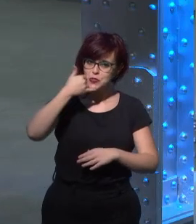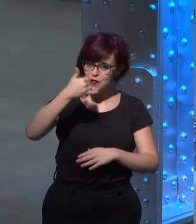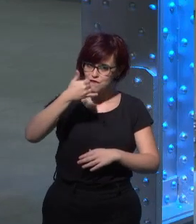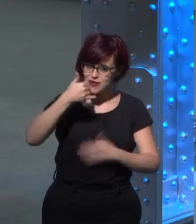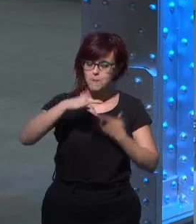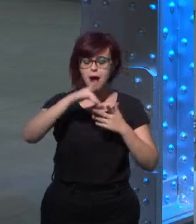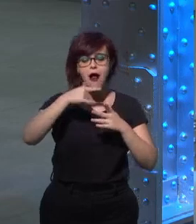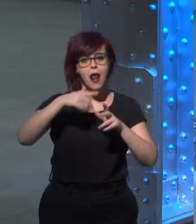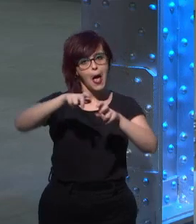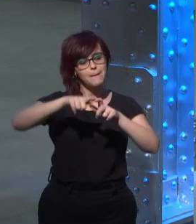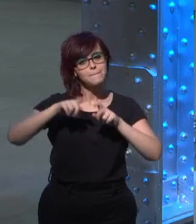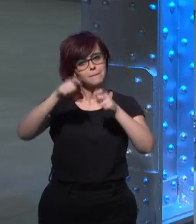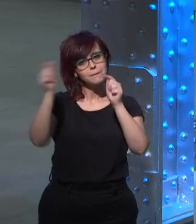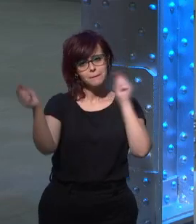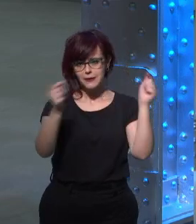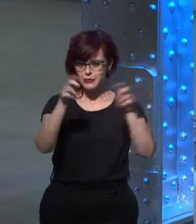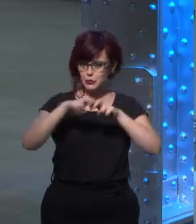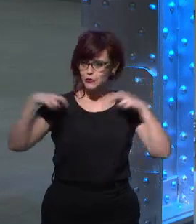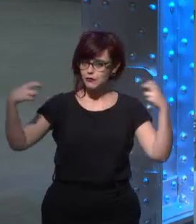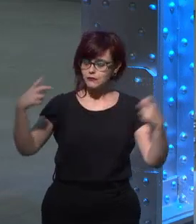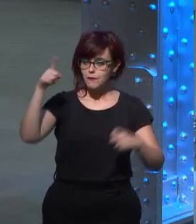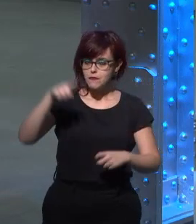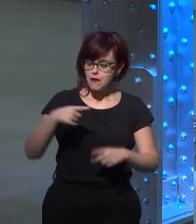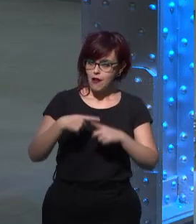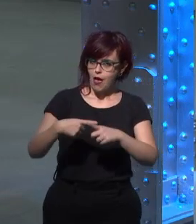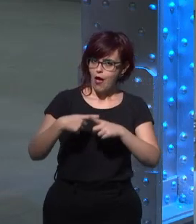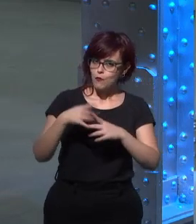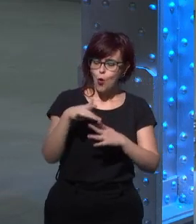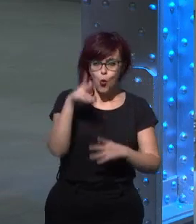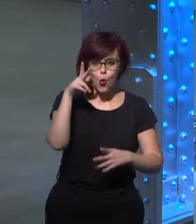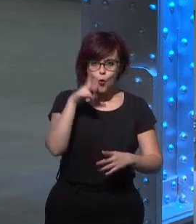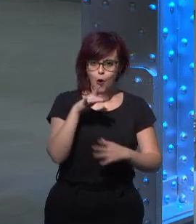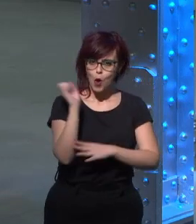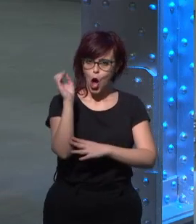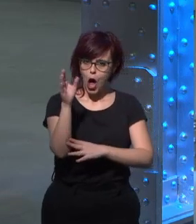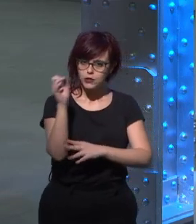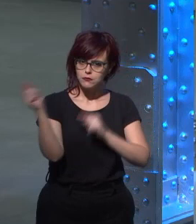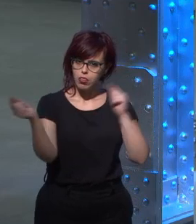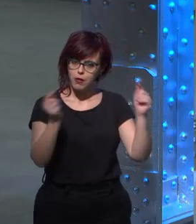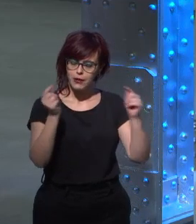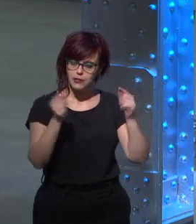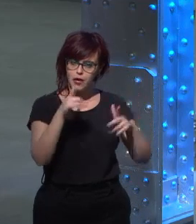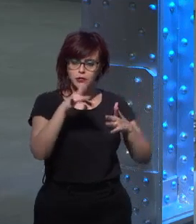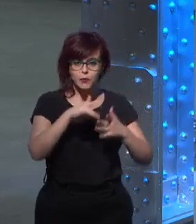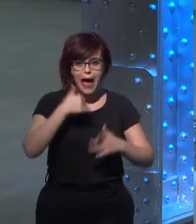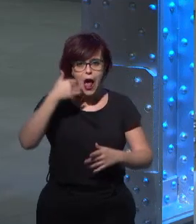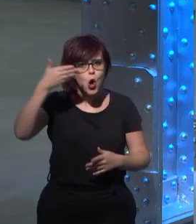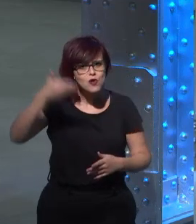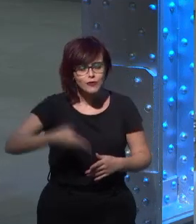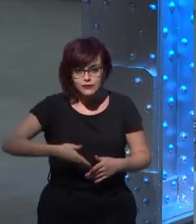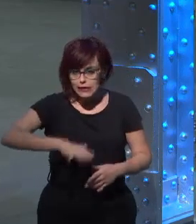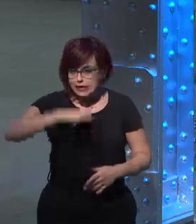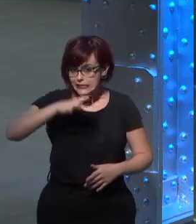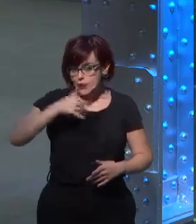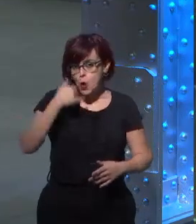esta mesa con todos vosotros y especialmente con los ponentes que me acompañan, porque la verdad es que es un lujo participar en un debate sobre algo tan importante y tan apasionante,